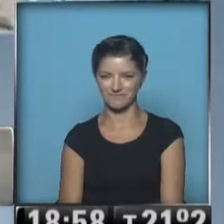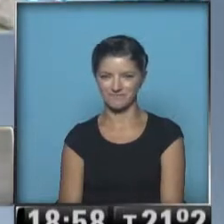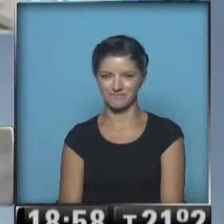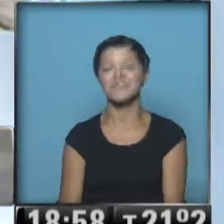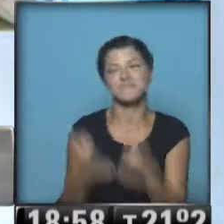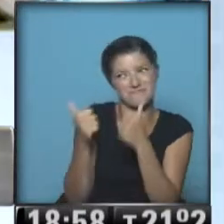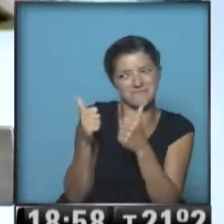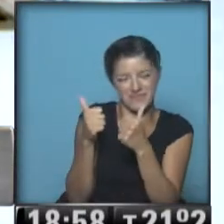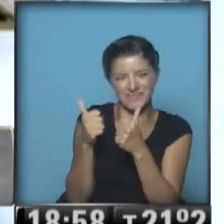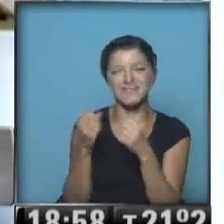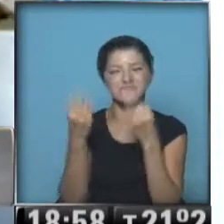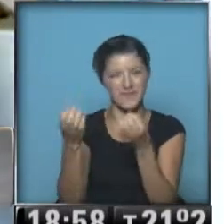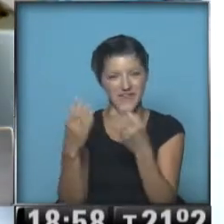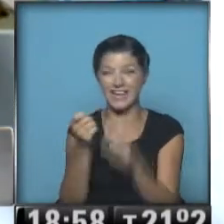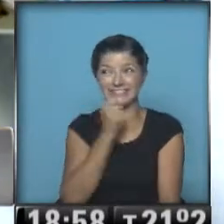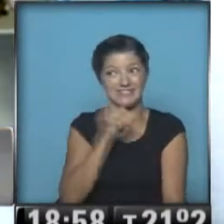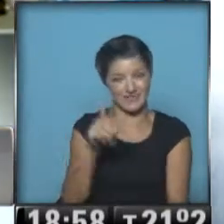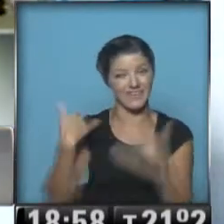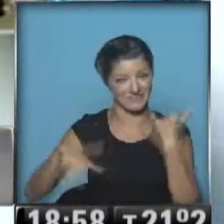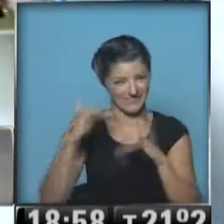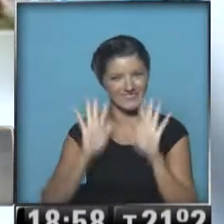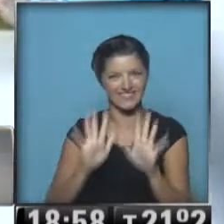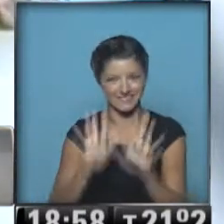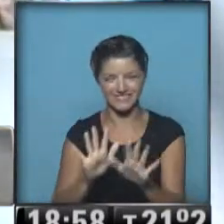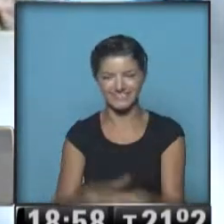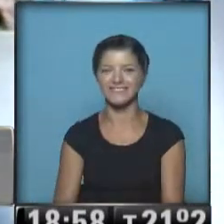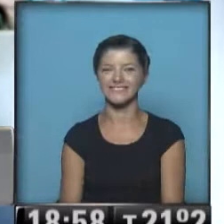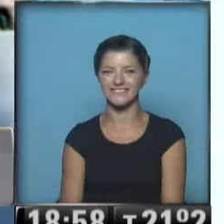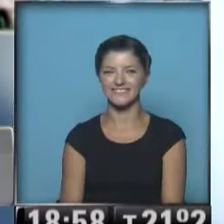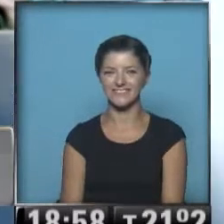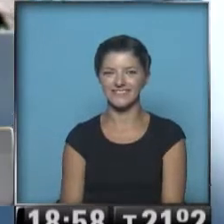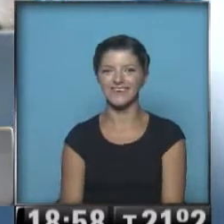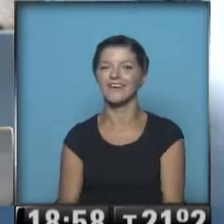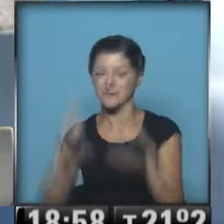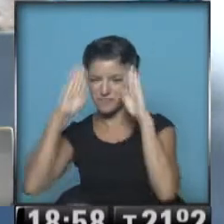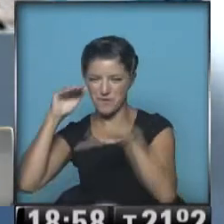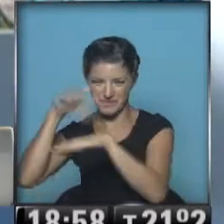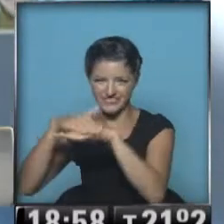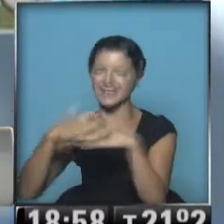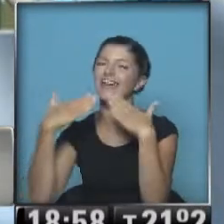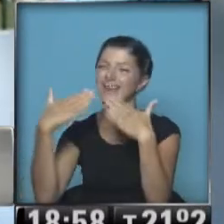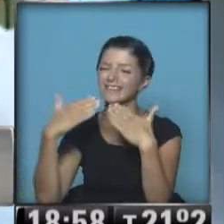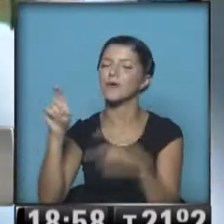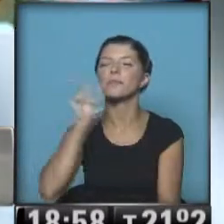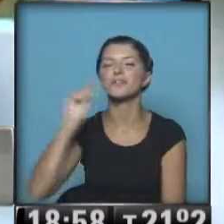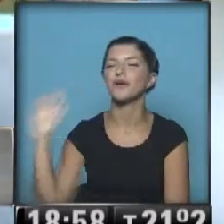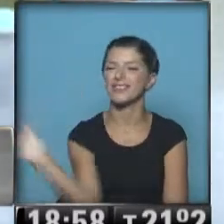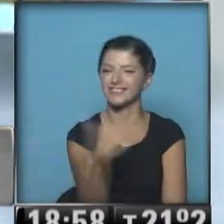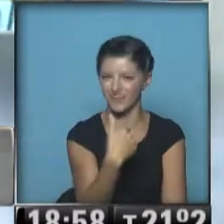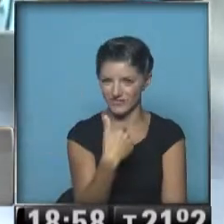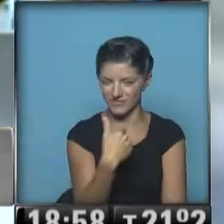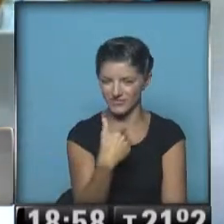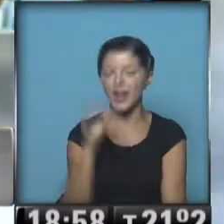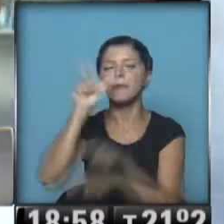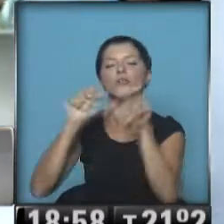Está bien, Norita. Muy bien, si no, te retiraba el saludo. No. Vamos por los misioneros todavía. Gracias, Norita. Un beso grande a todos los